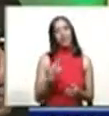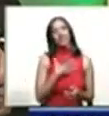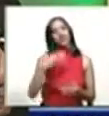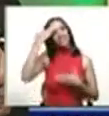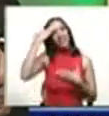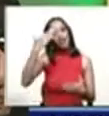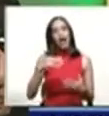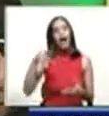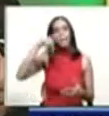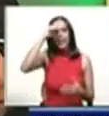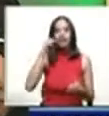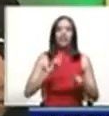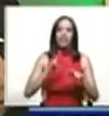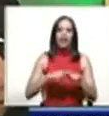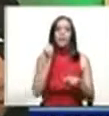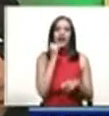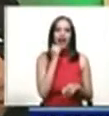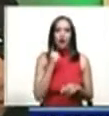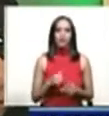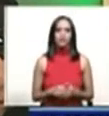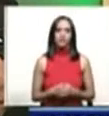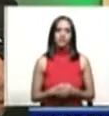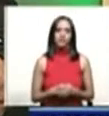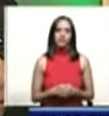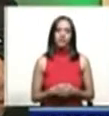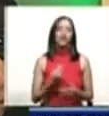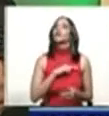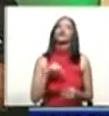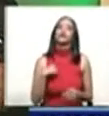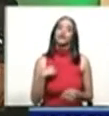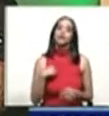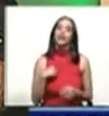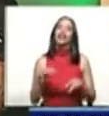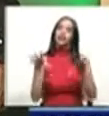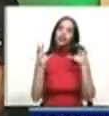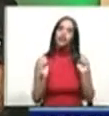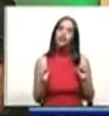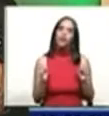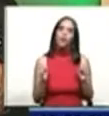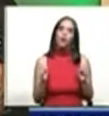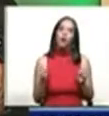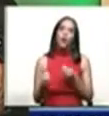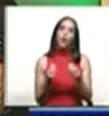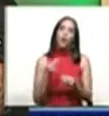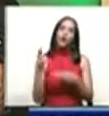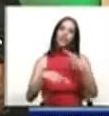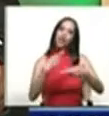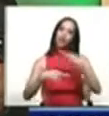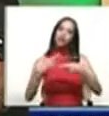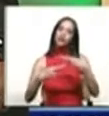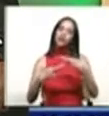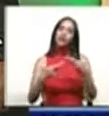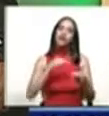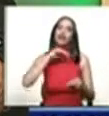saludarlos a Pedro, La Negra, Mango. Nosotros entendemos como revolucionarios la muerte